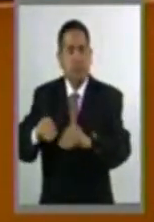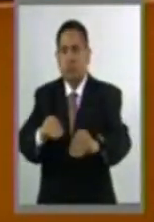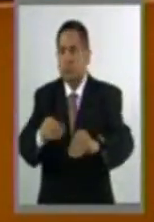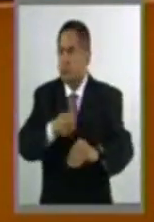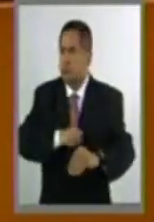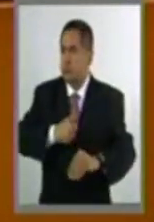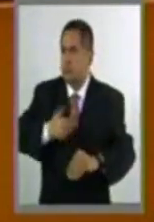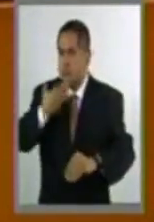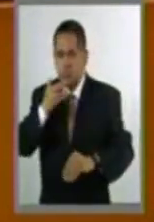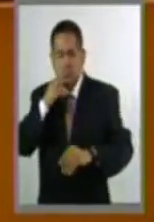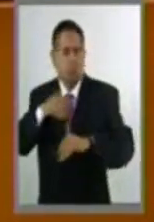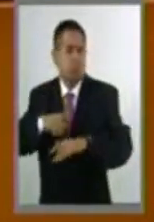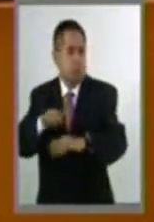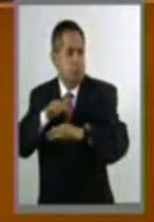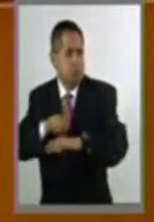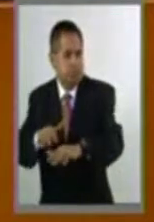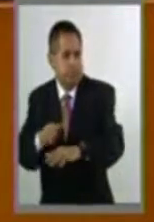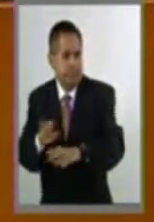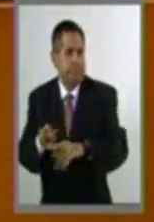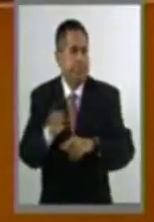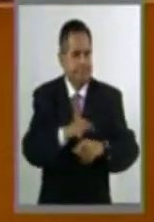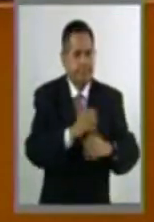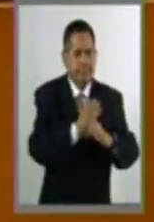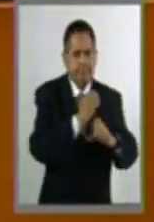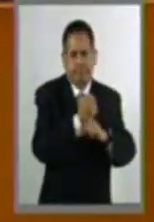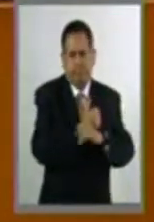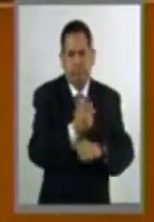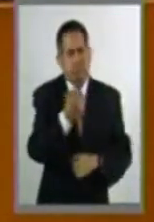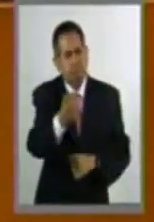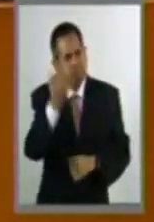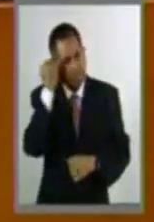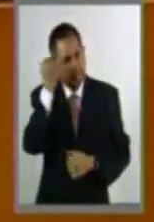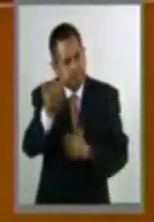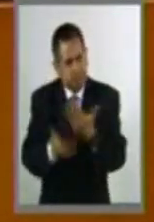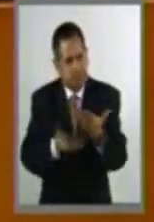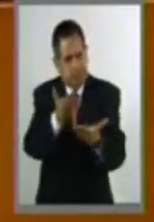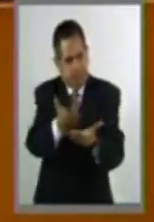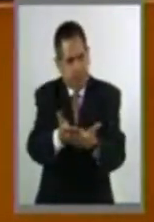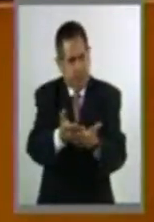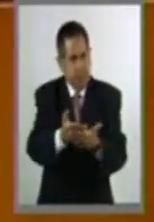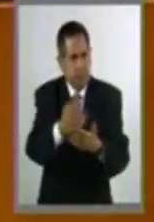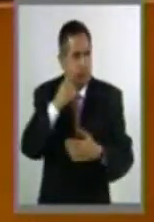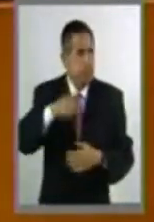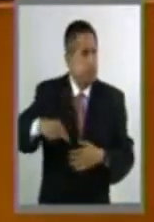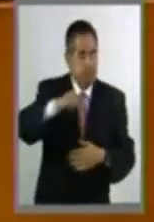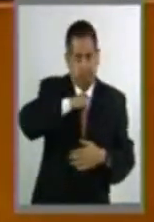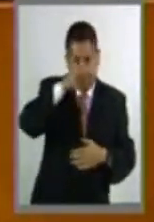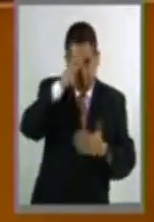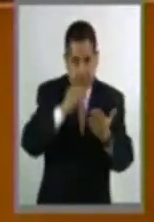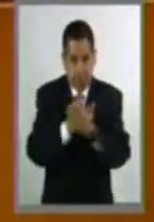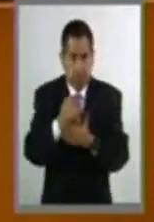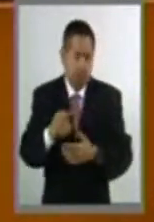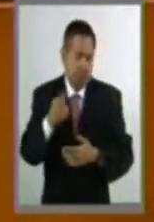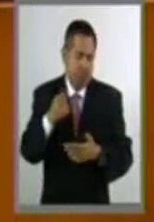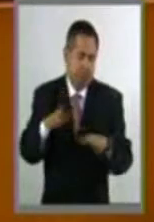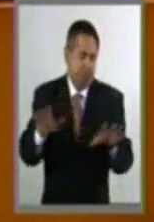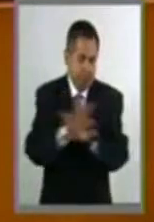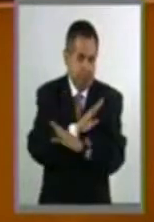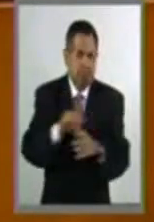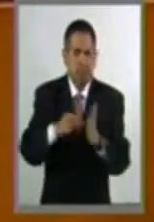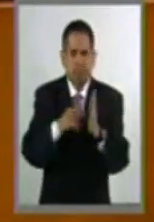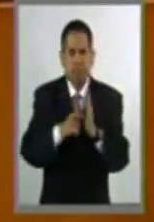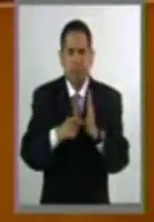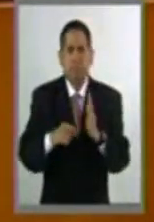medio ambiente. Por esa razón es que me permito proponer esta iniciativa con proyecto de decreto que reforma la